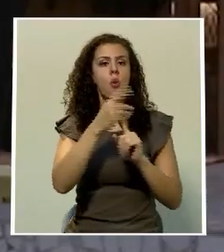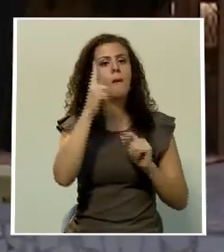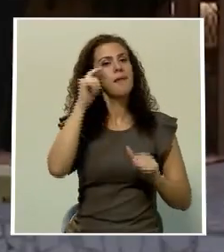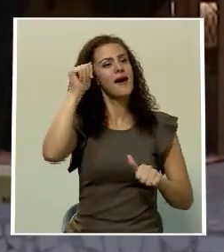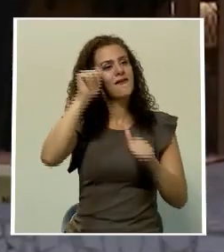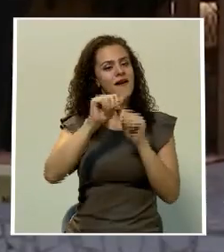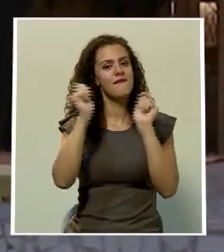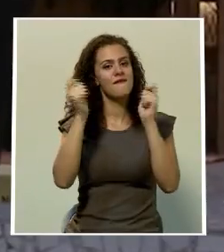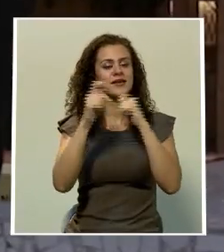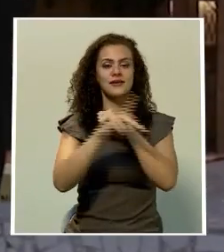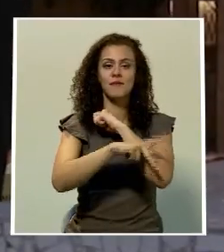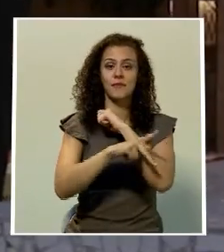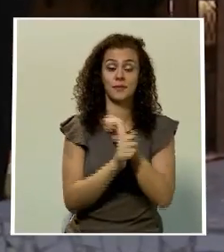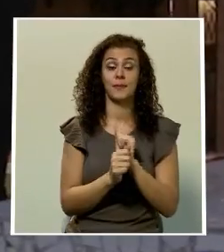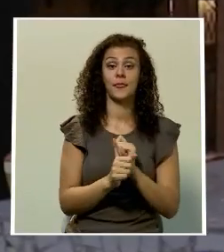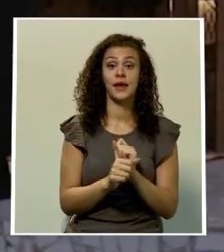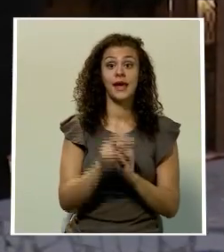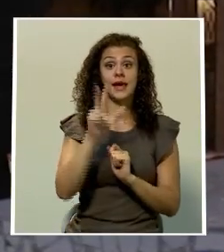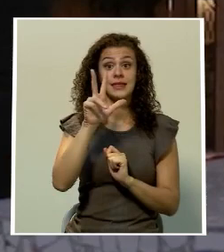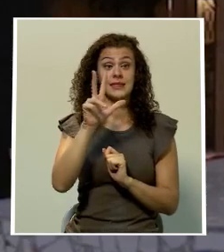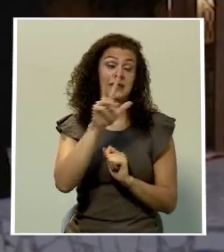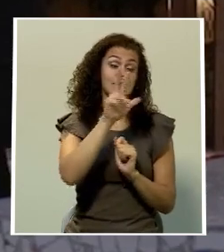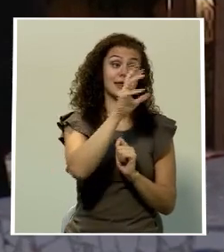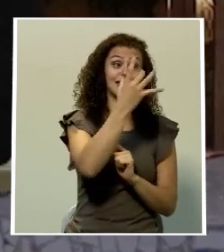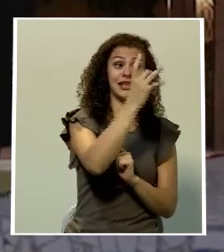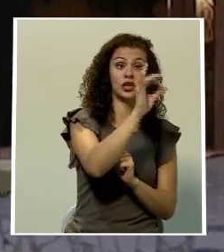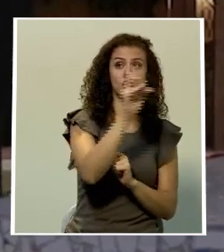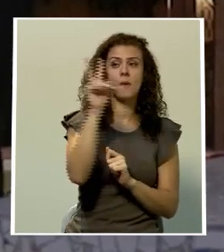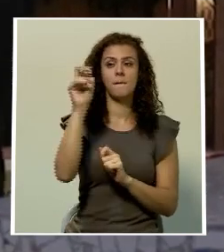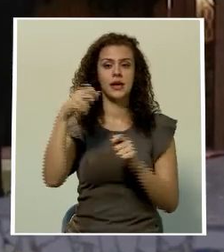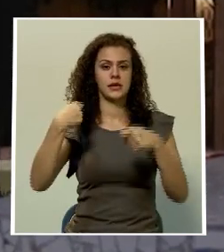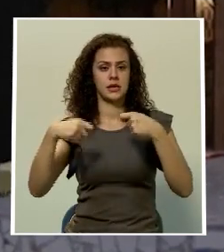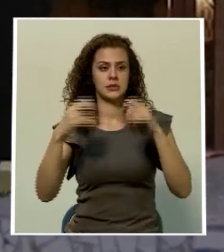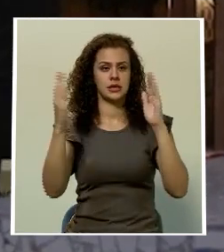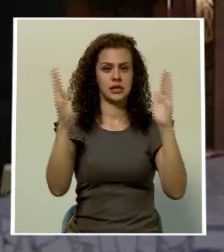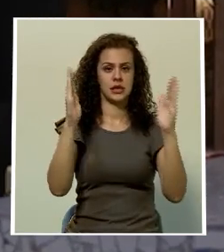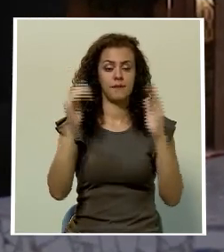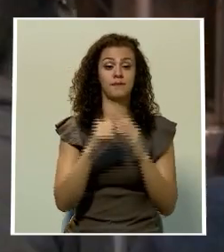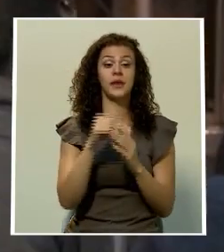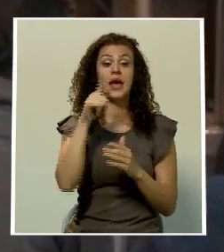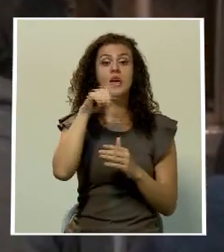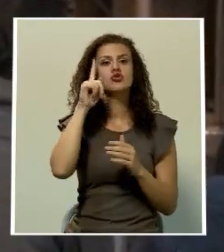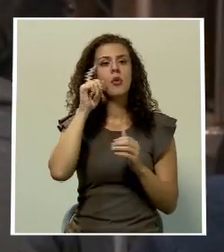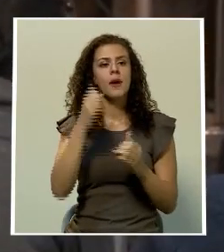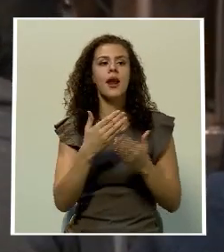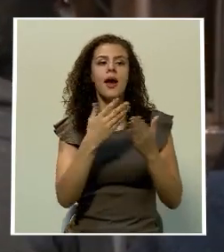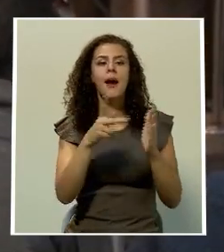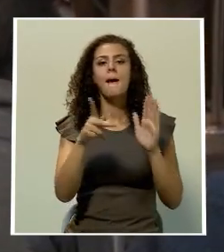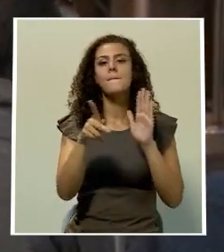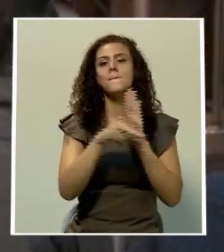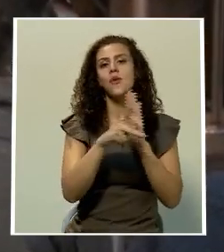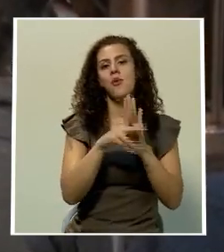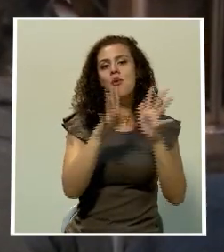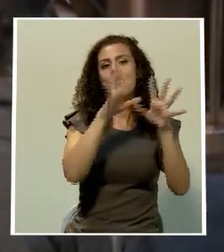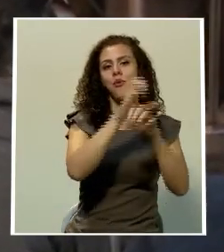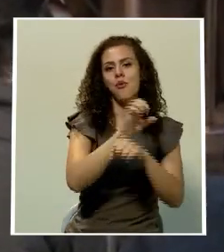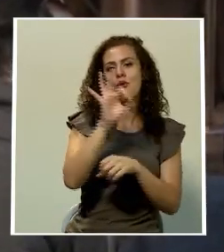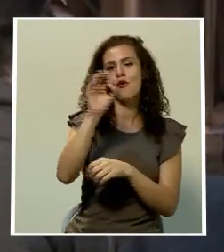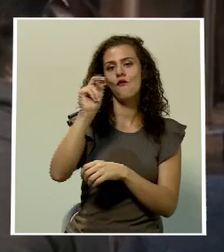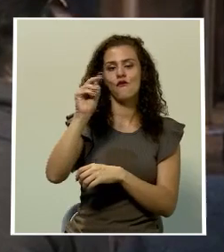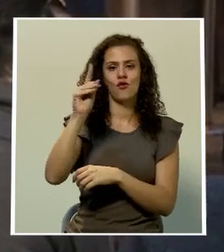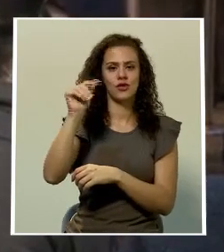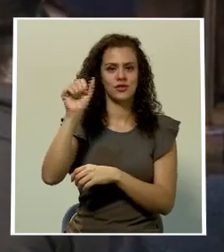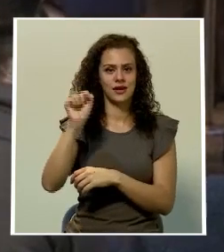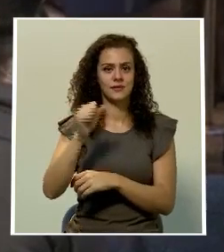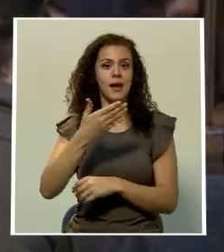conmemorar las fiestas patrias, entre el 18 y el 20 de septiembre. Esto para suplir la prohibición de las tradicionales